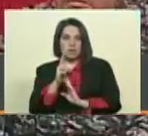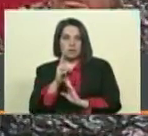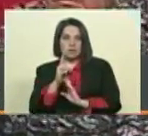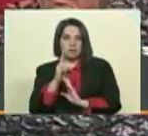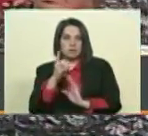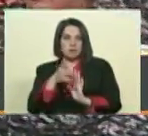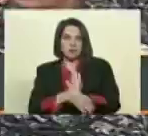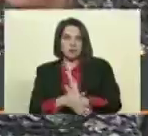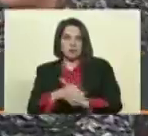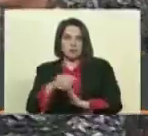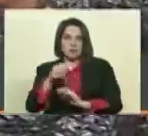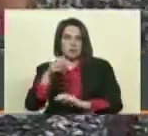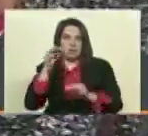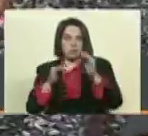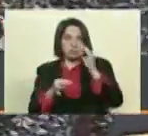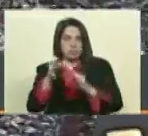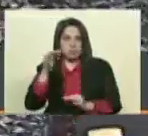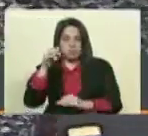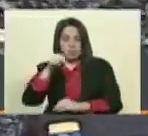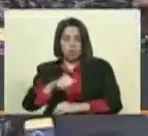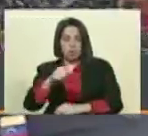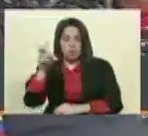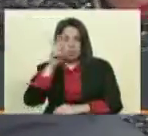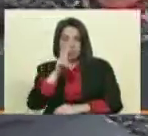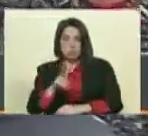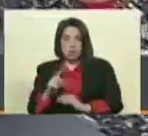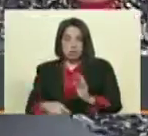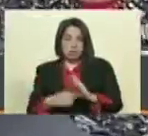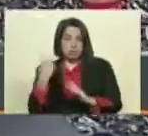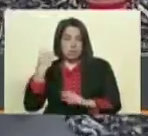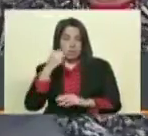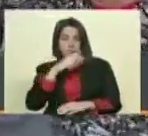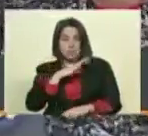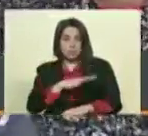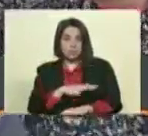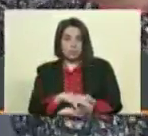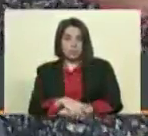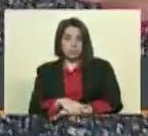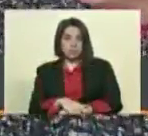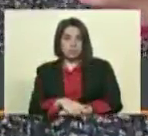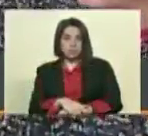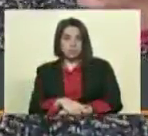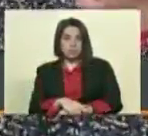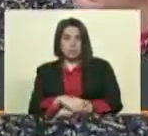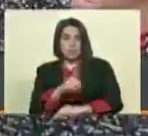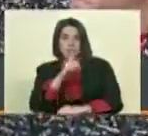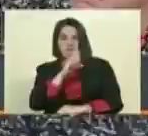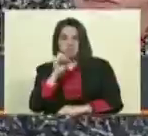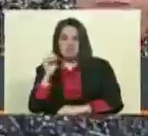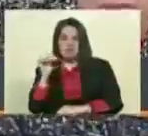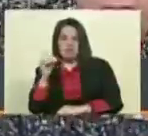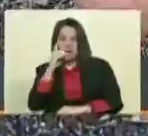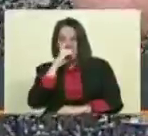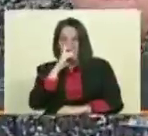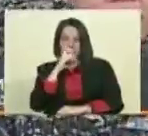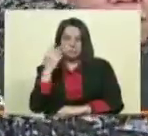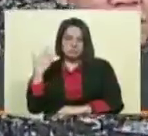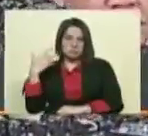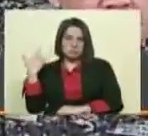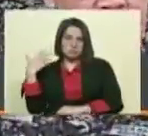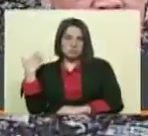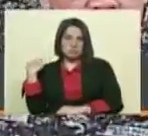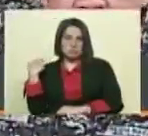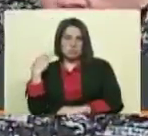Hoy Venezuela, por primera vez en la historia de 100 años, tiene un